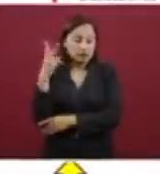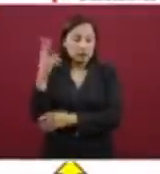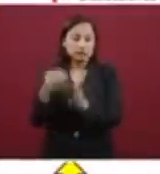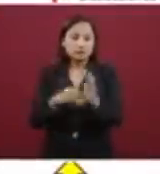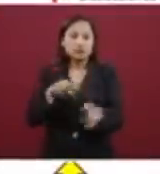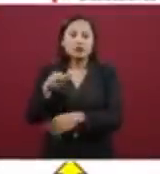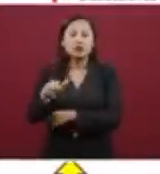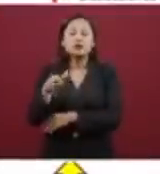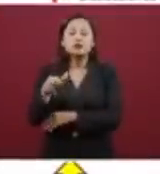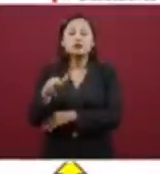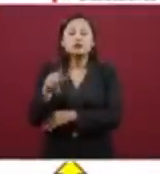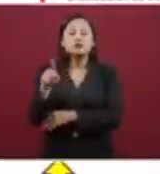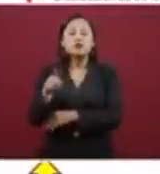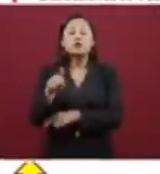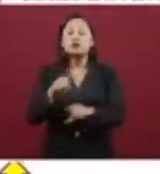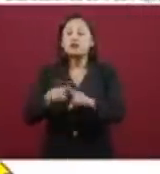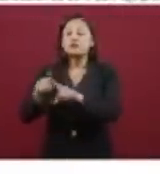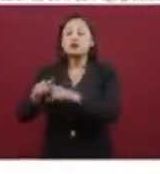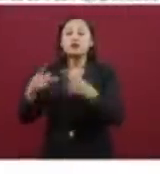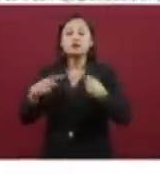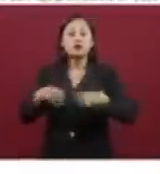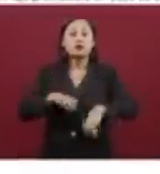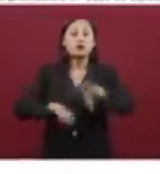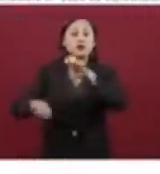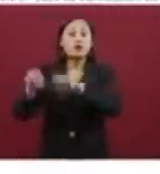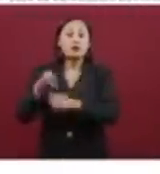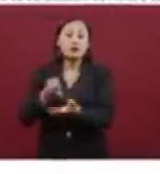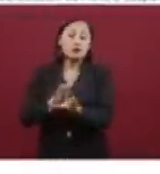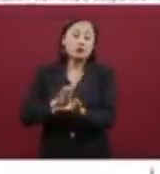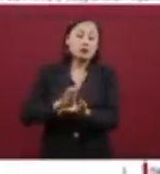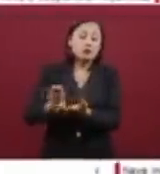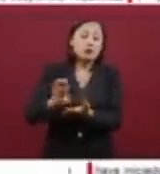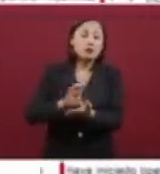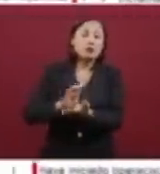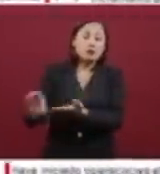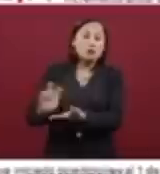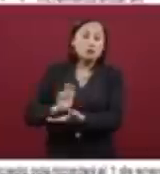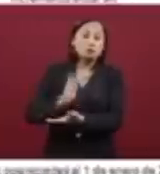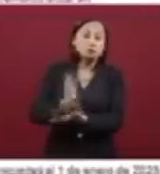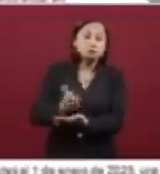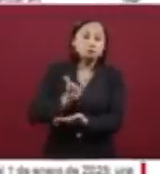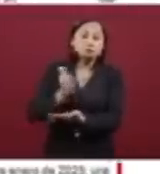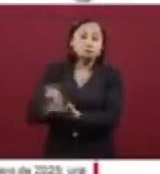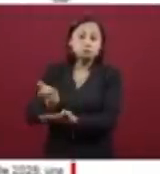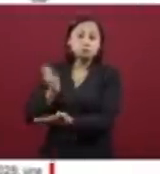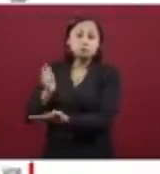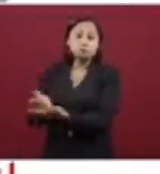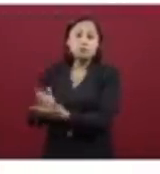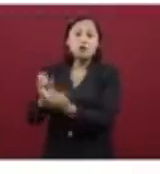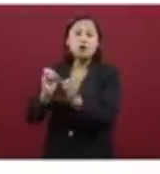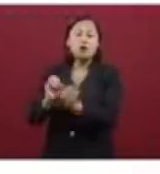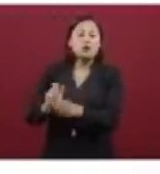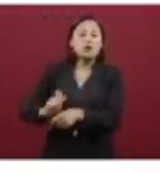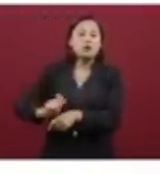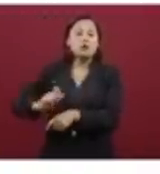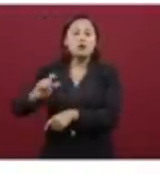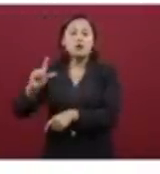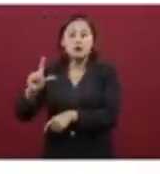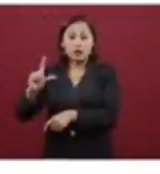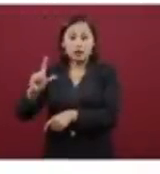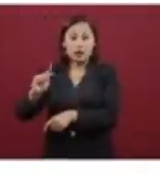inversionistas adelanto de pagos este incremento del porcentaje en caso de cancelación definitiva